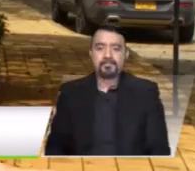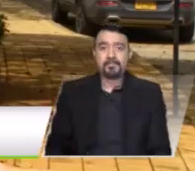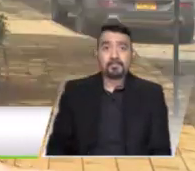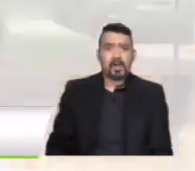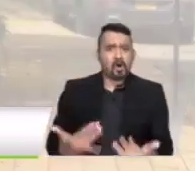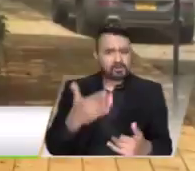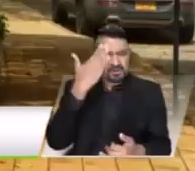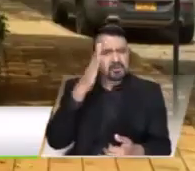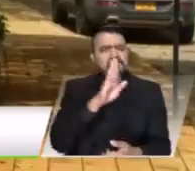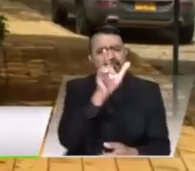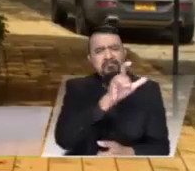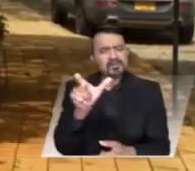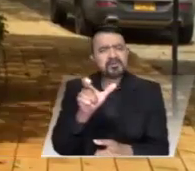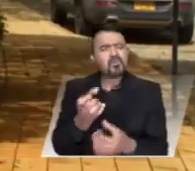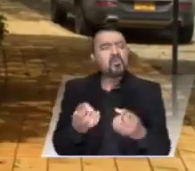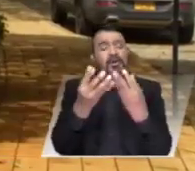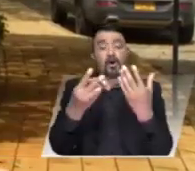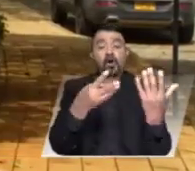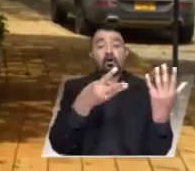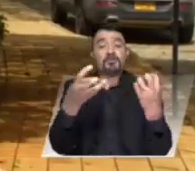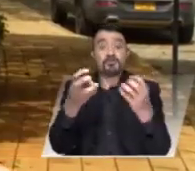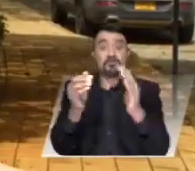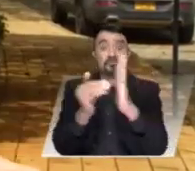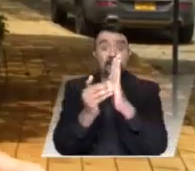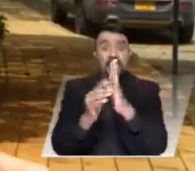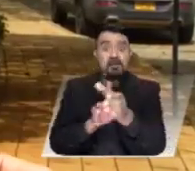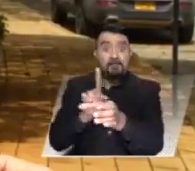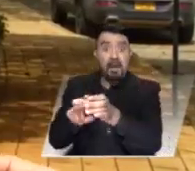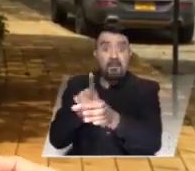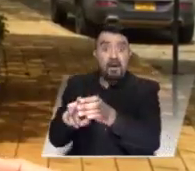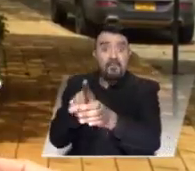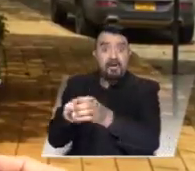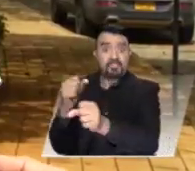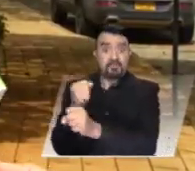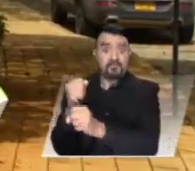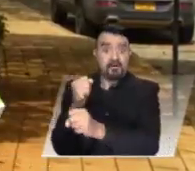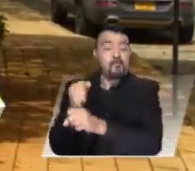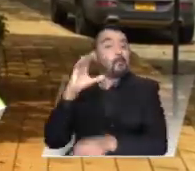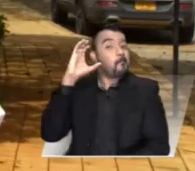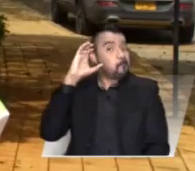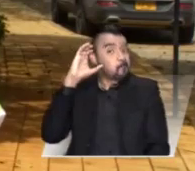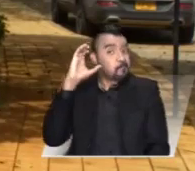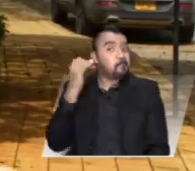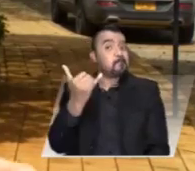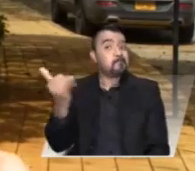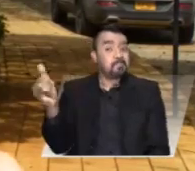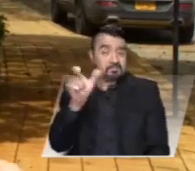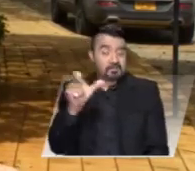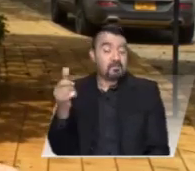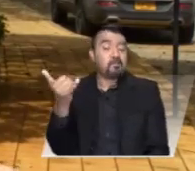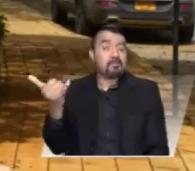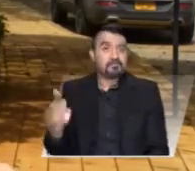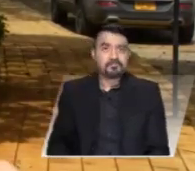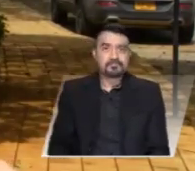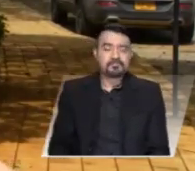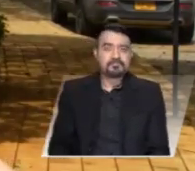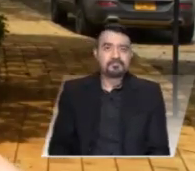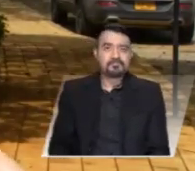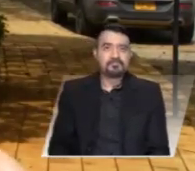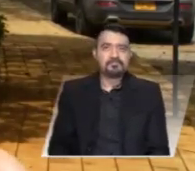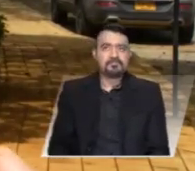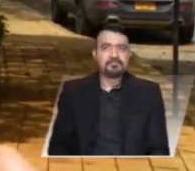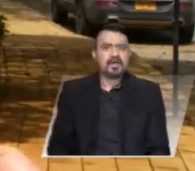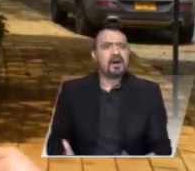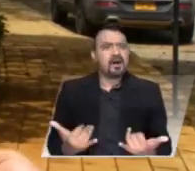800.000 empleos. Cuando nosotros revisamos cómo estuvo en operaciones el aeropuerto, allí tenemos alrededor